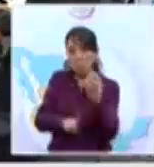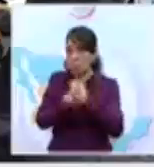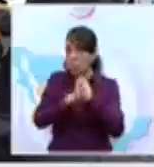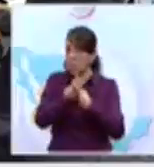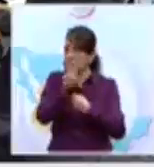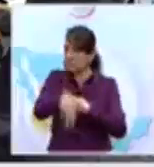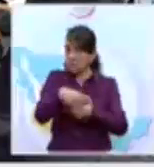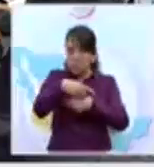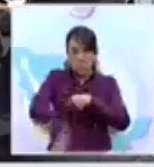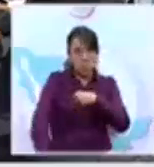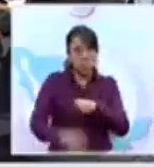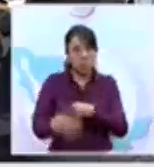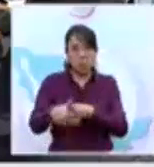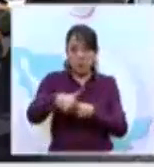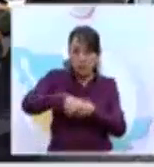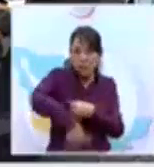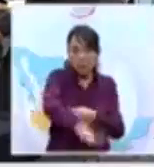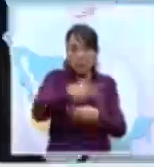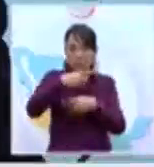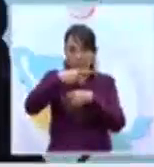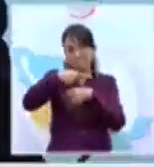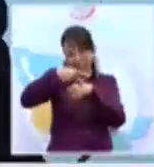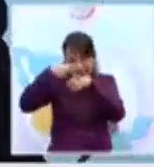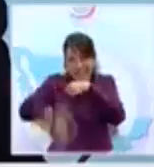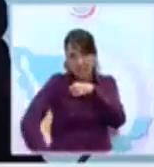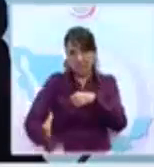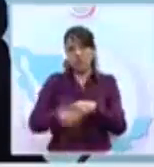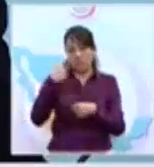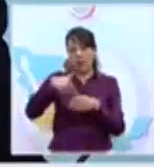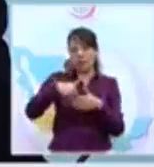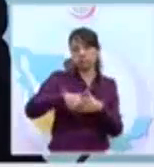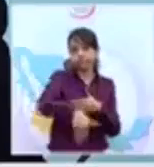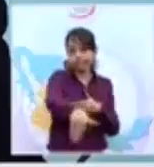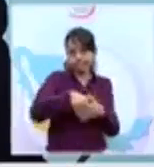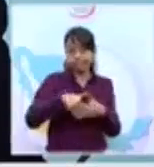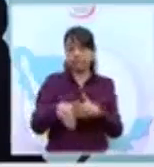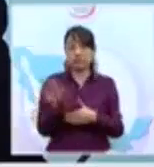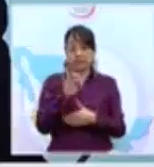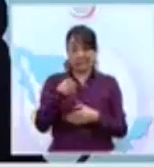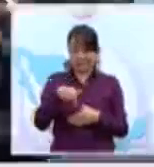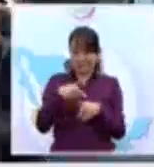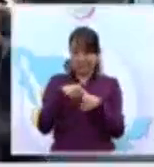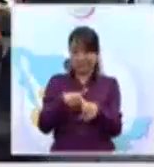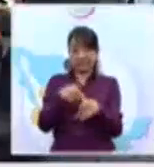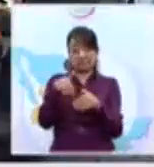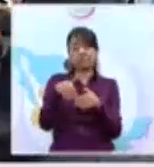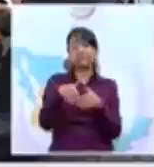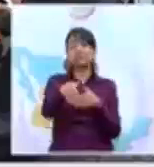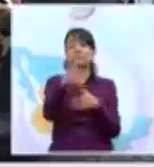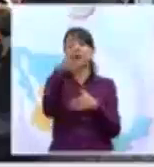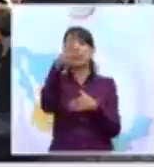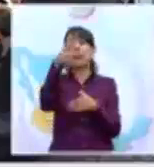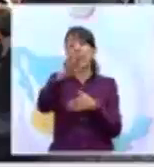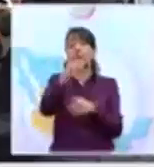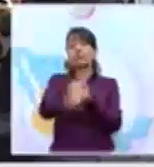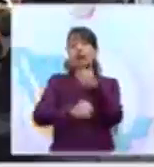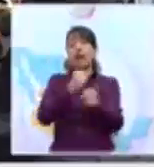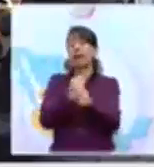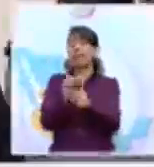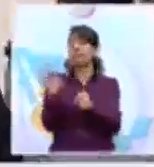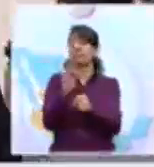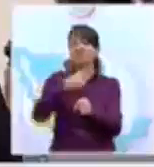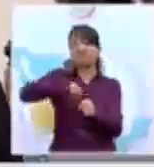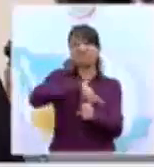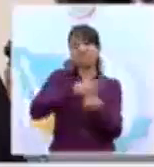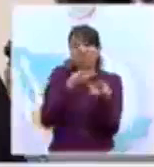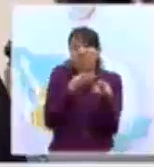metabólico por la obesidad. Es decir, estamos enfrentando que en 10 años vamos a gastarnos 300,000 millones de pesos